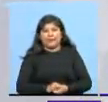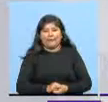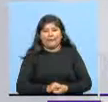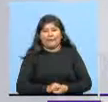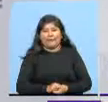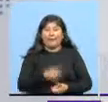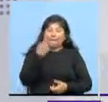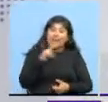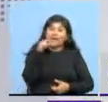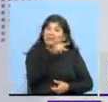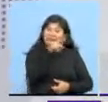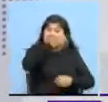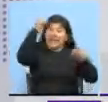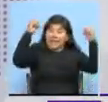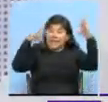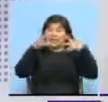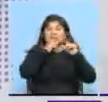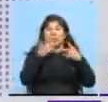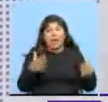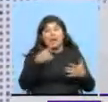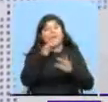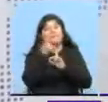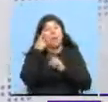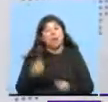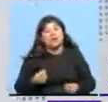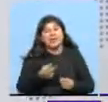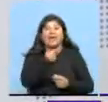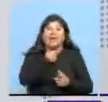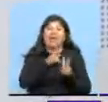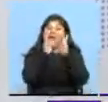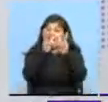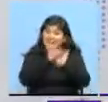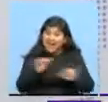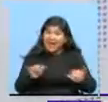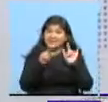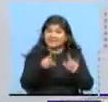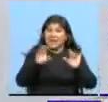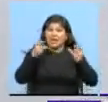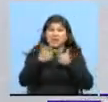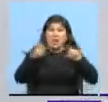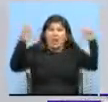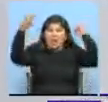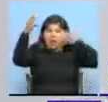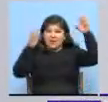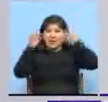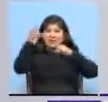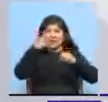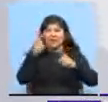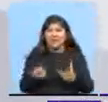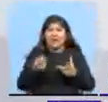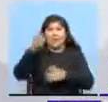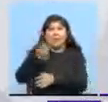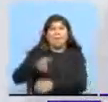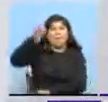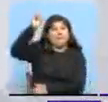Pero no hay iluminación, por eso quería avisarle que no había iluminación. ¿Ve? Ahí está el palo,